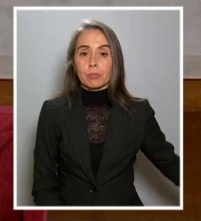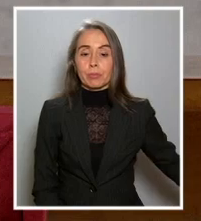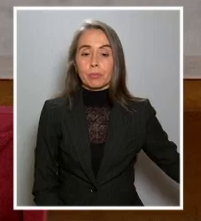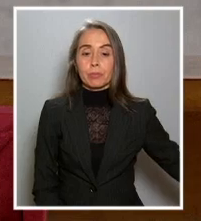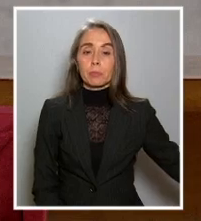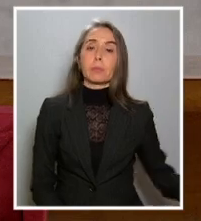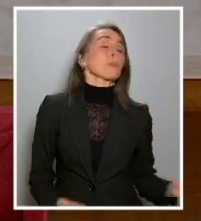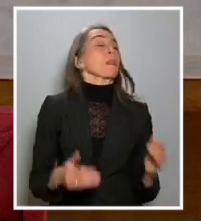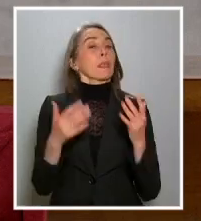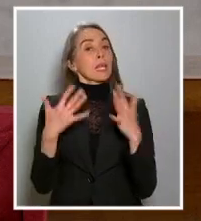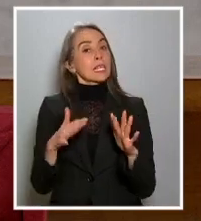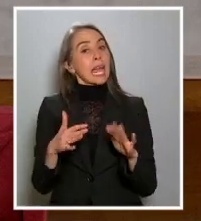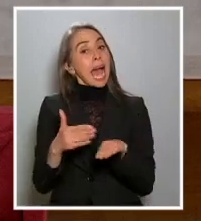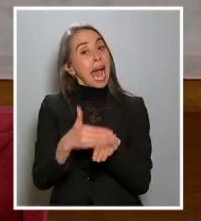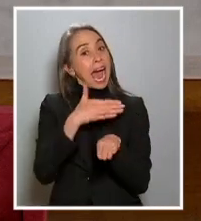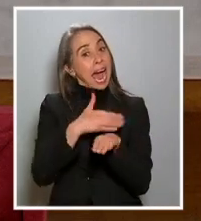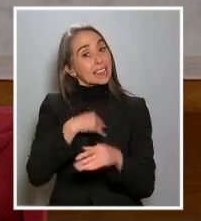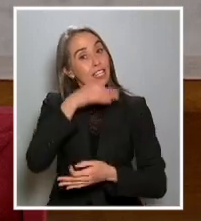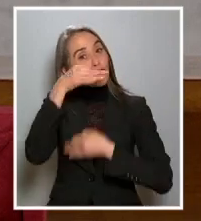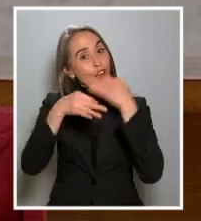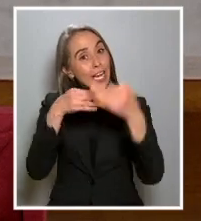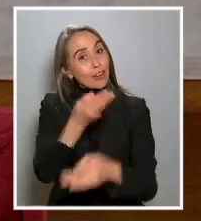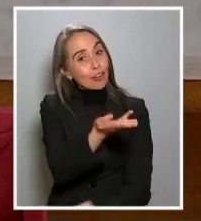Les he contado anteriormente,